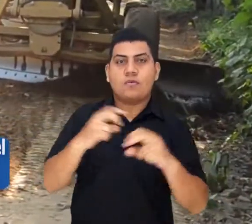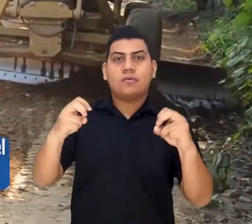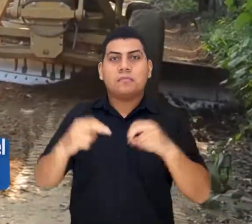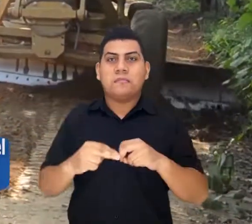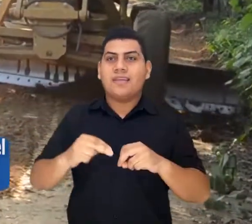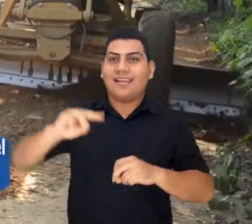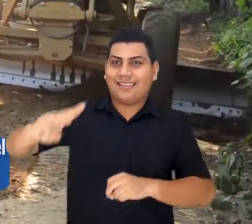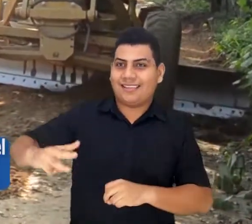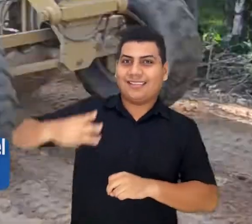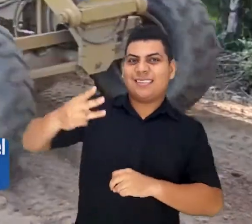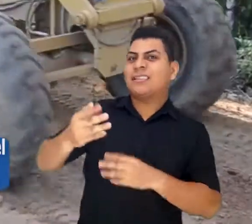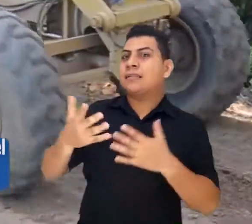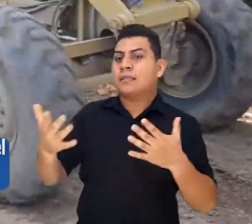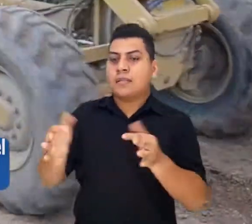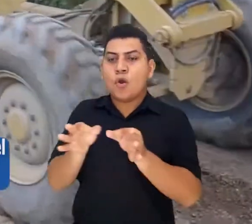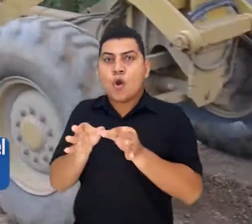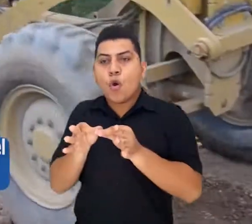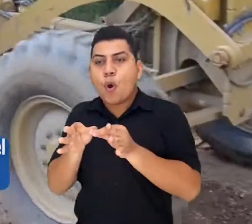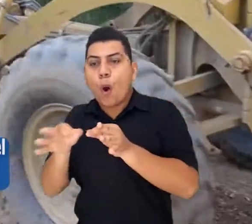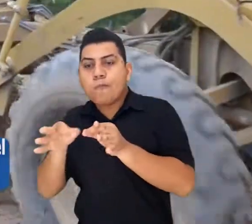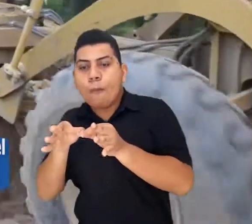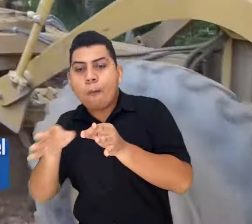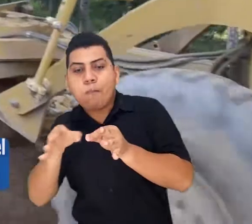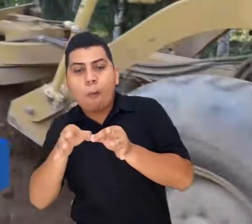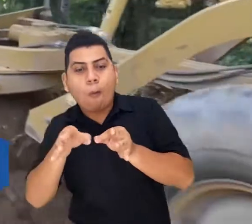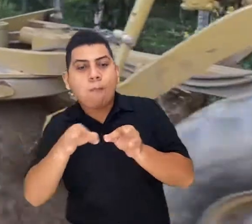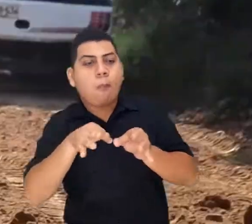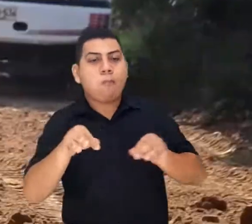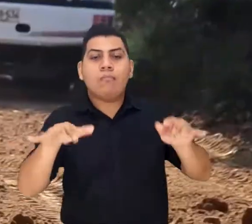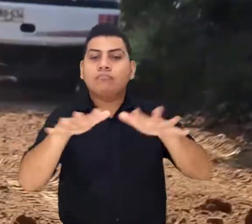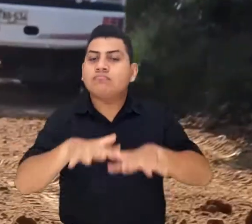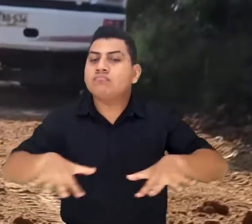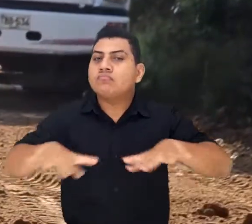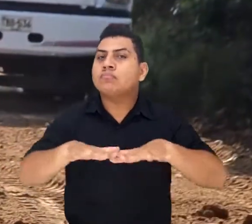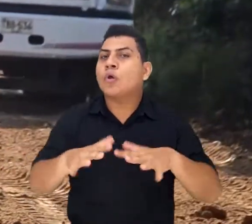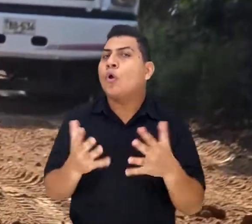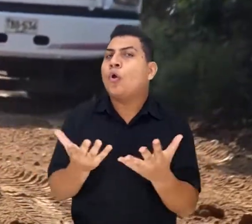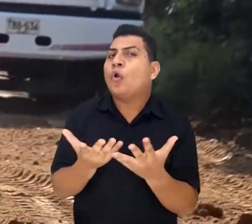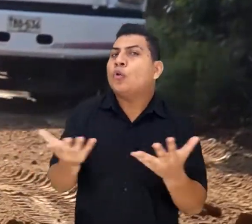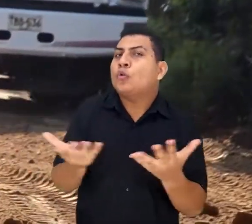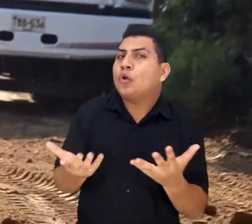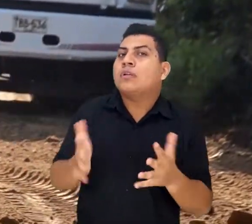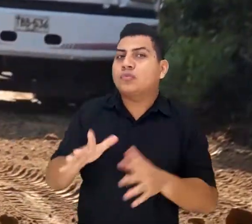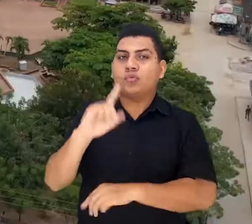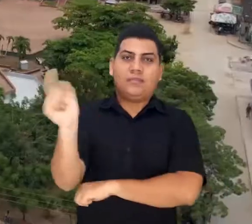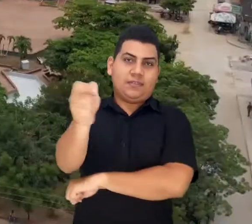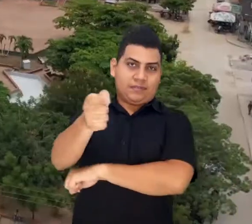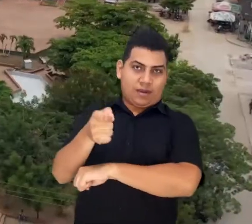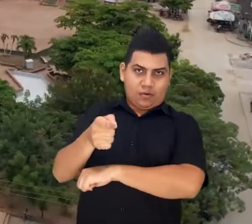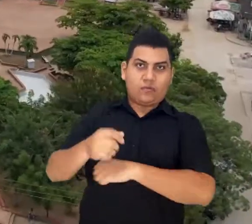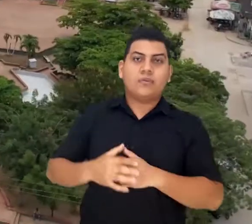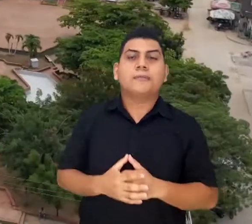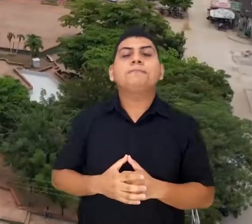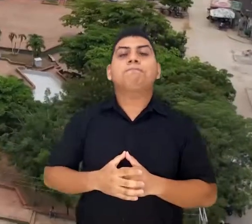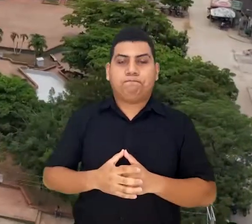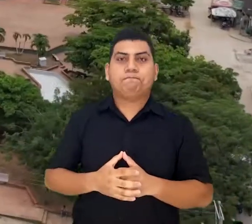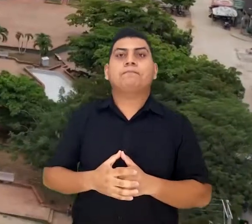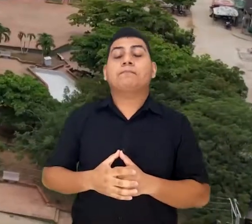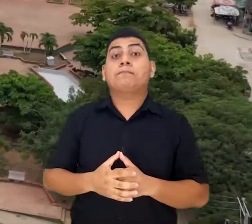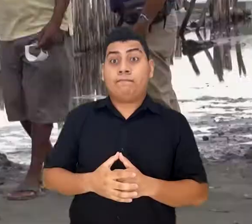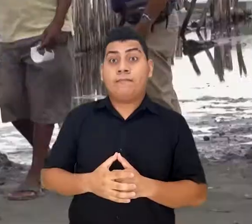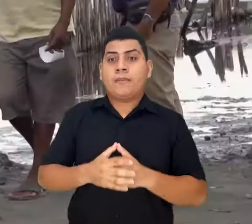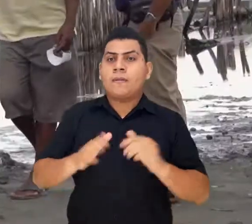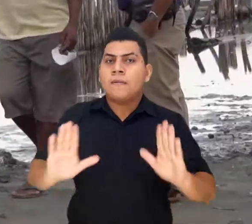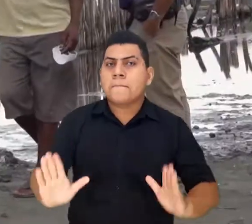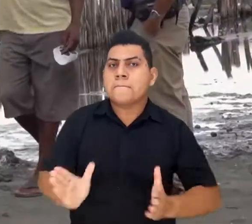vía terciaria Pajonal, Cerro de las Casas, PCC, Libertad, Labarcé, San Antonio en San